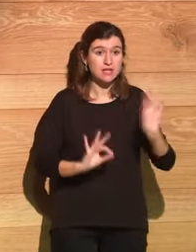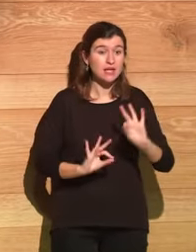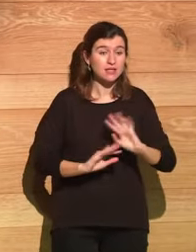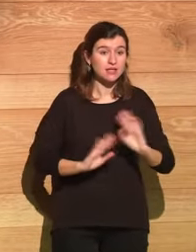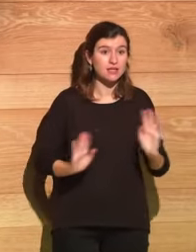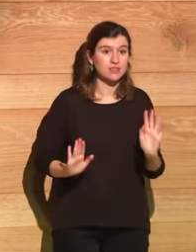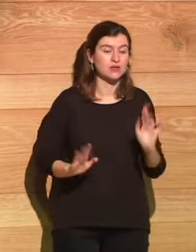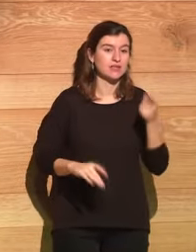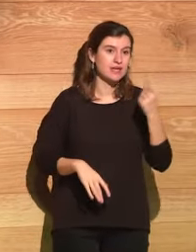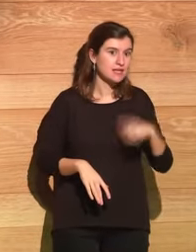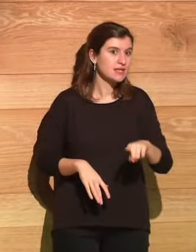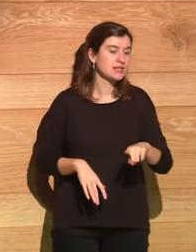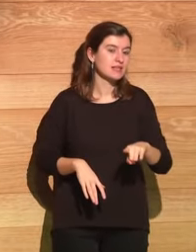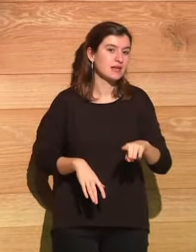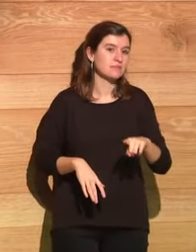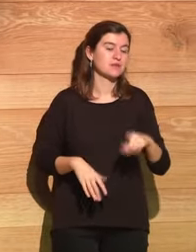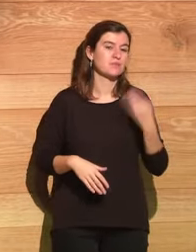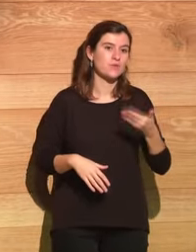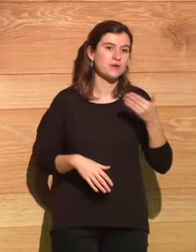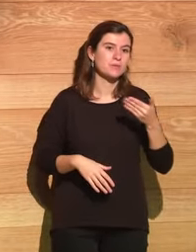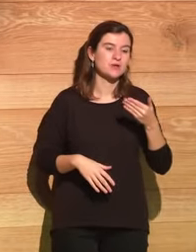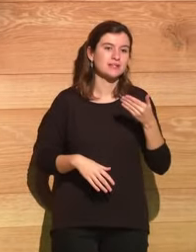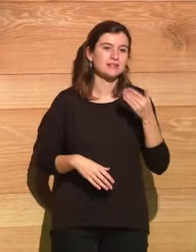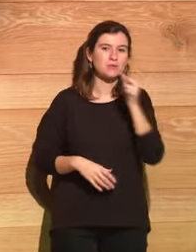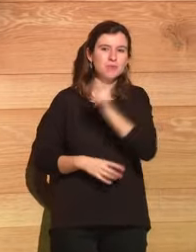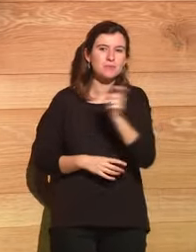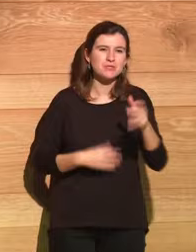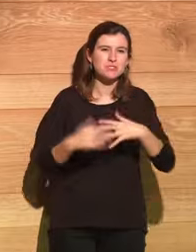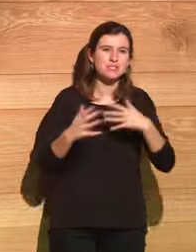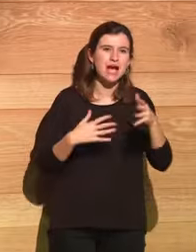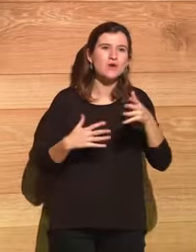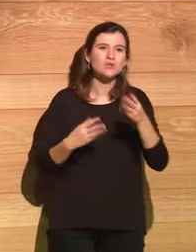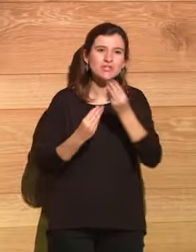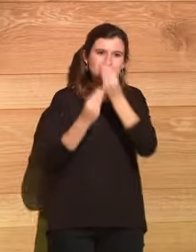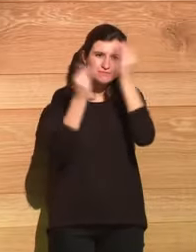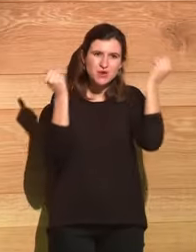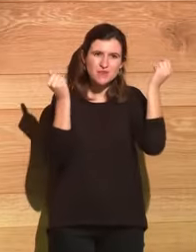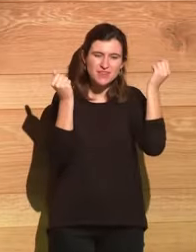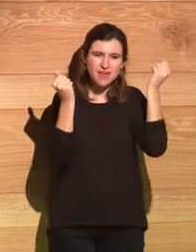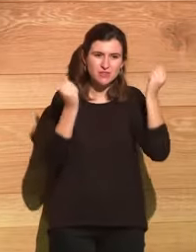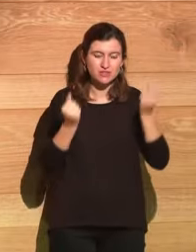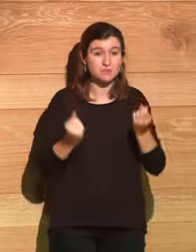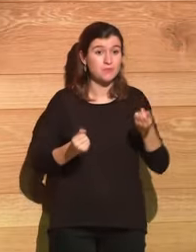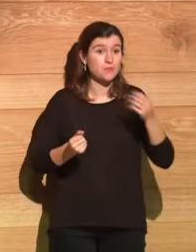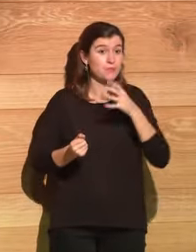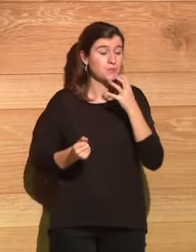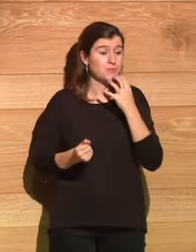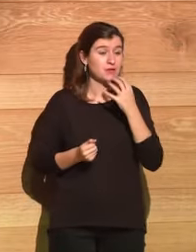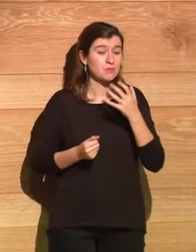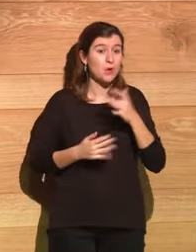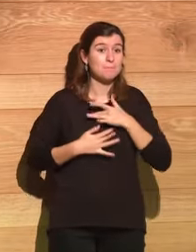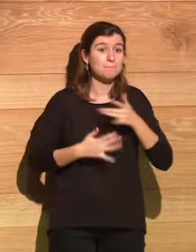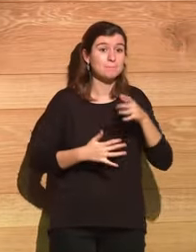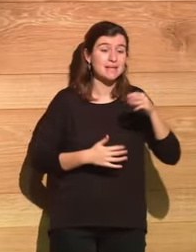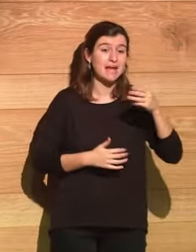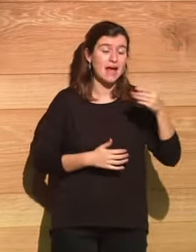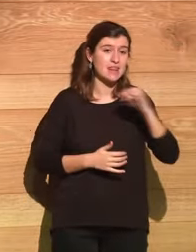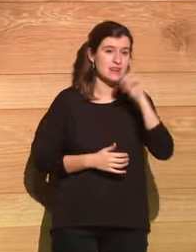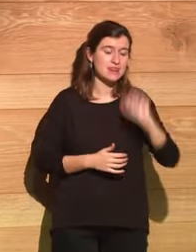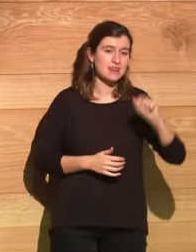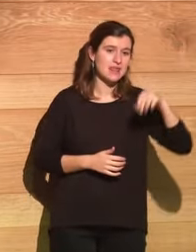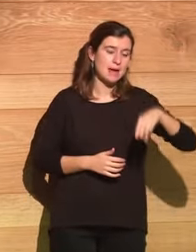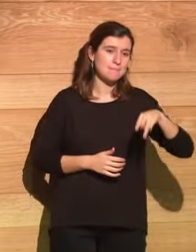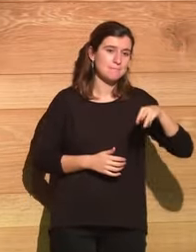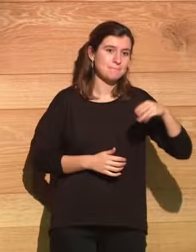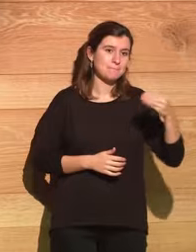de que tiene que estar olvidado, claro, que esa es otra, o sea, por eso tenemos muchas dudas si María Zambrano, por ejemplo, debe entrar o no debe entrar, porque claro,